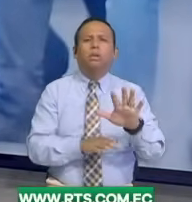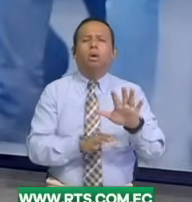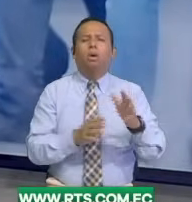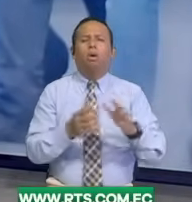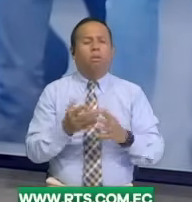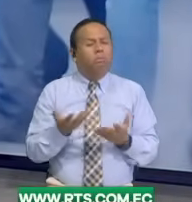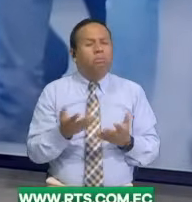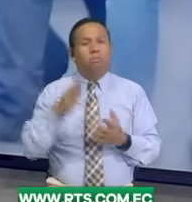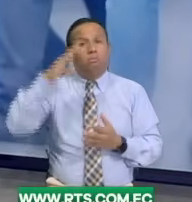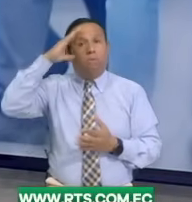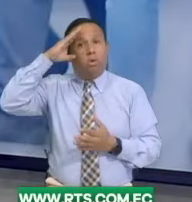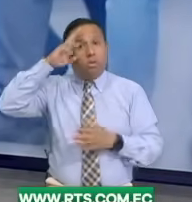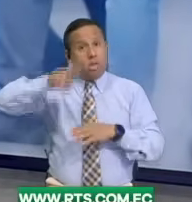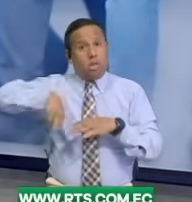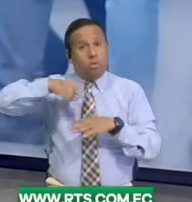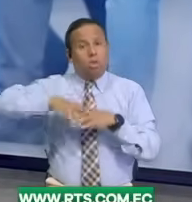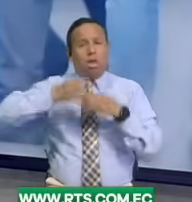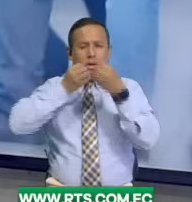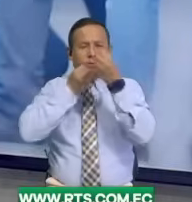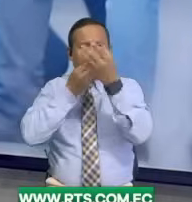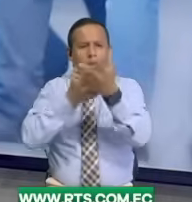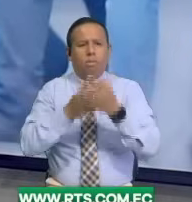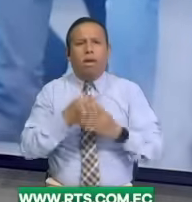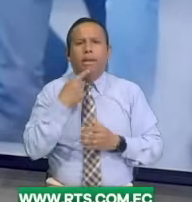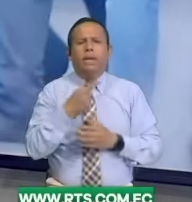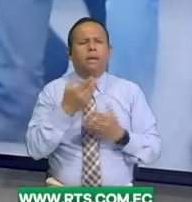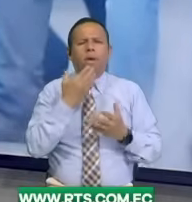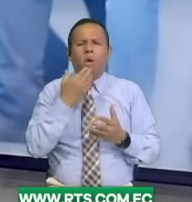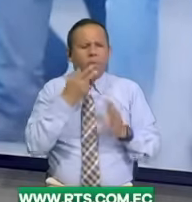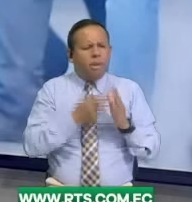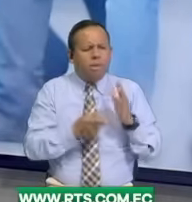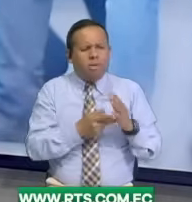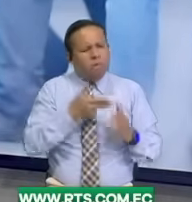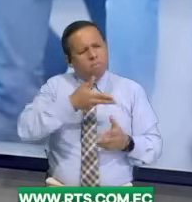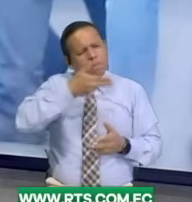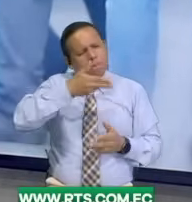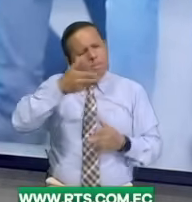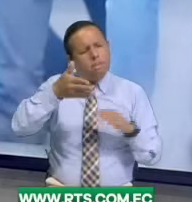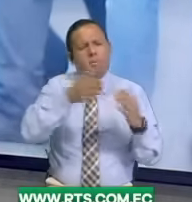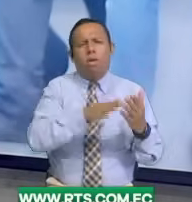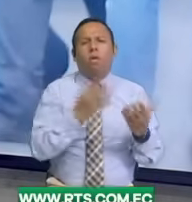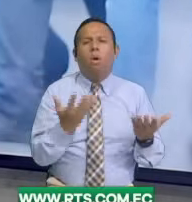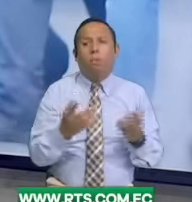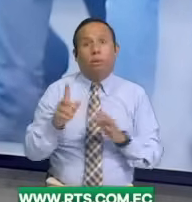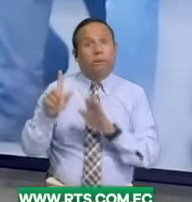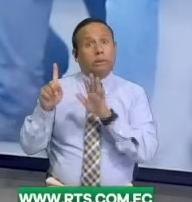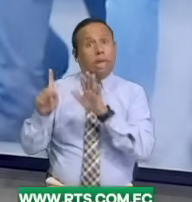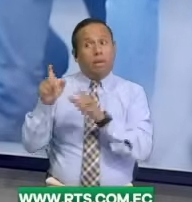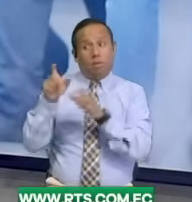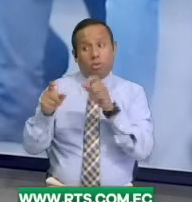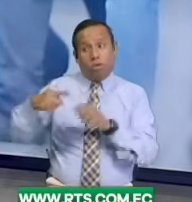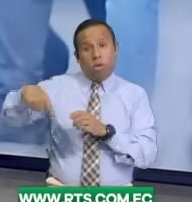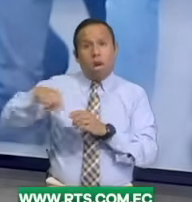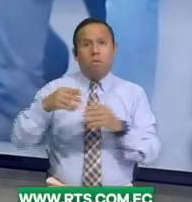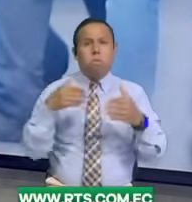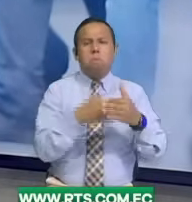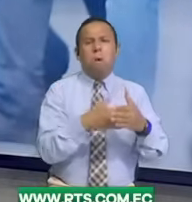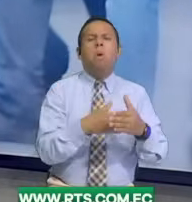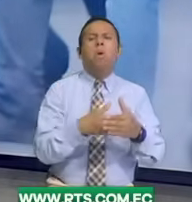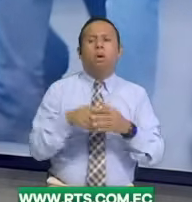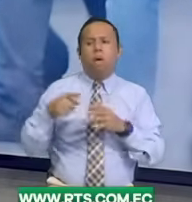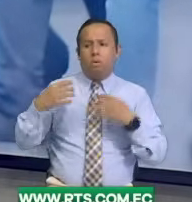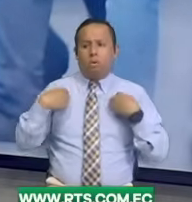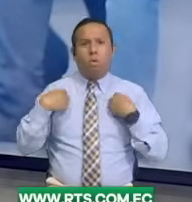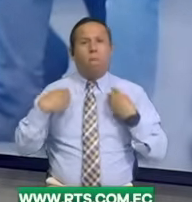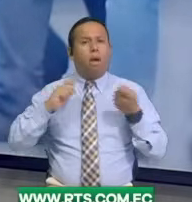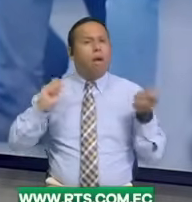la Policía Nacional confirmó que para cometer el hecho violento, los 6 atacantes se vistieron como